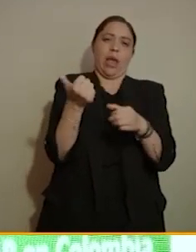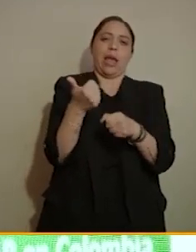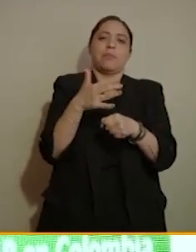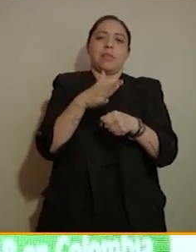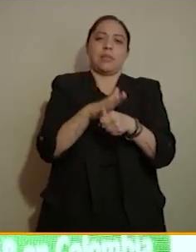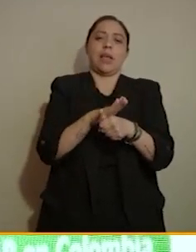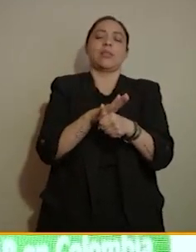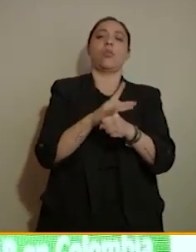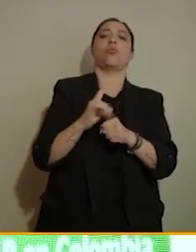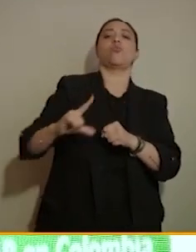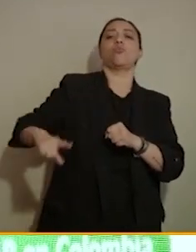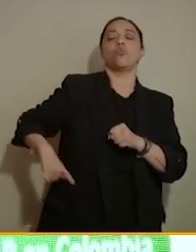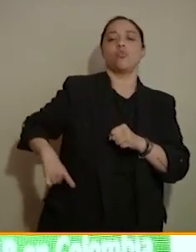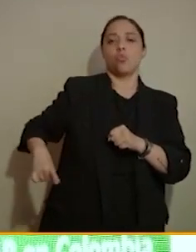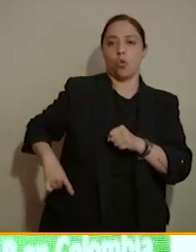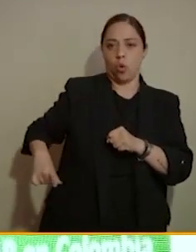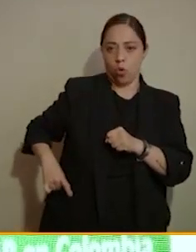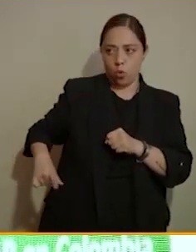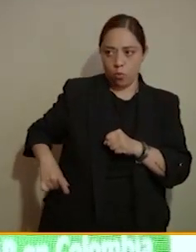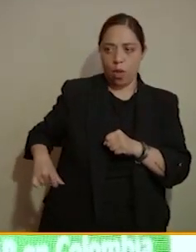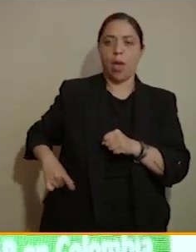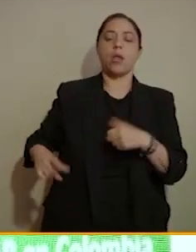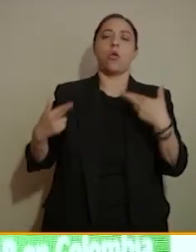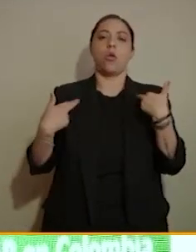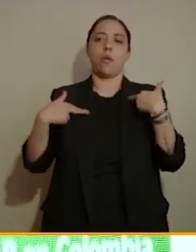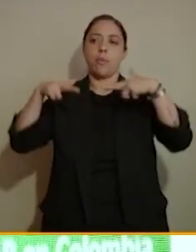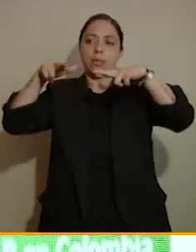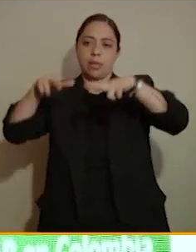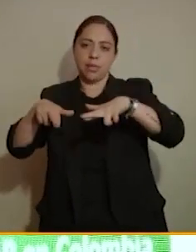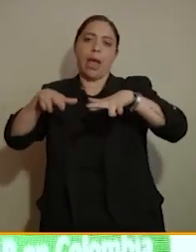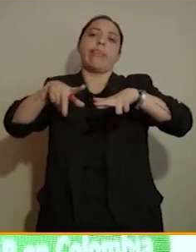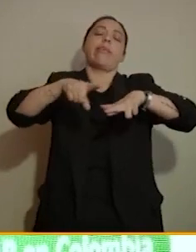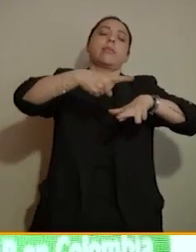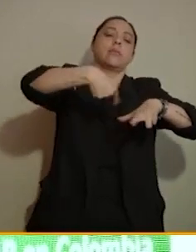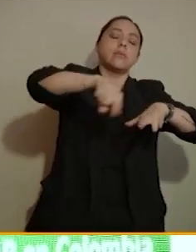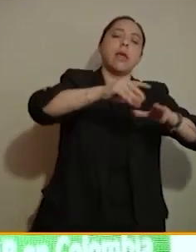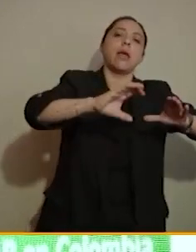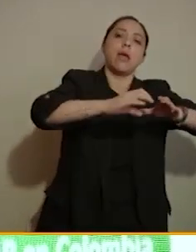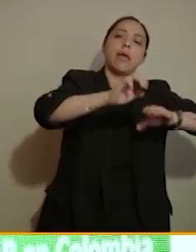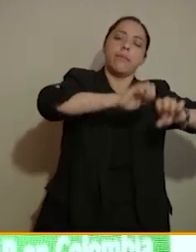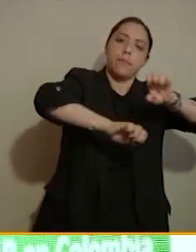Federal, representantes del Consejo Coordinador Empresarial,